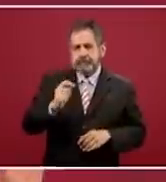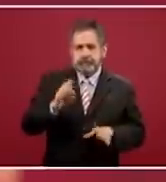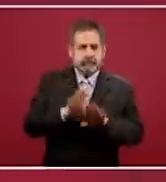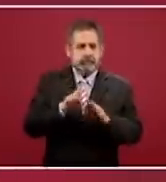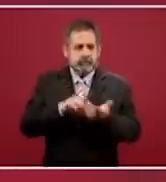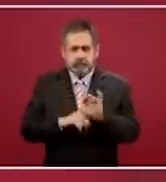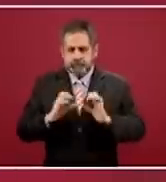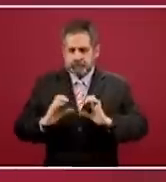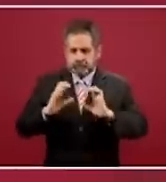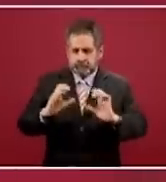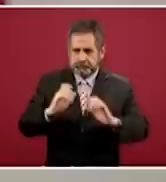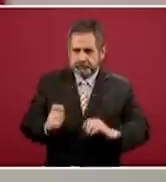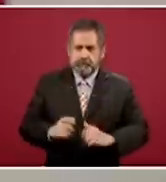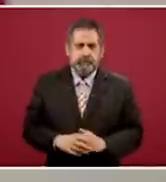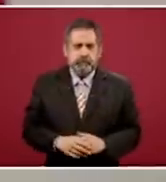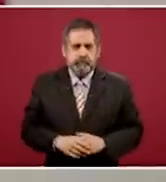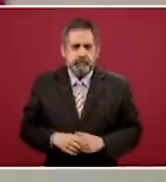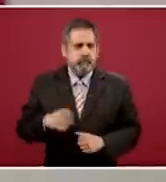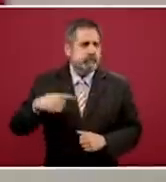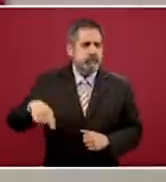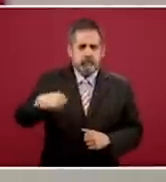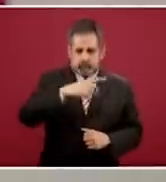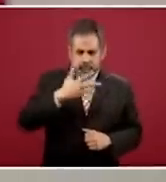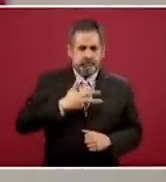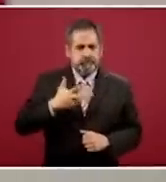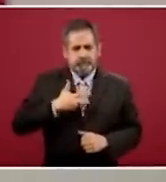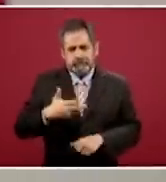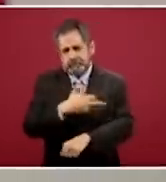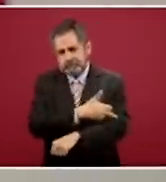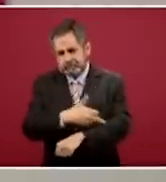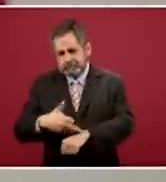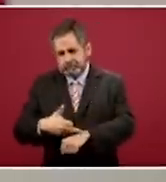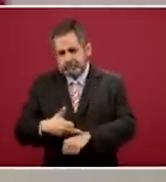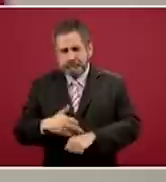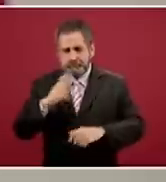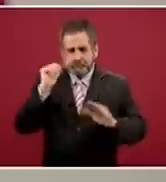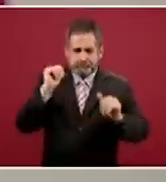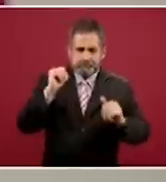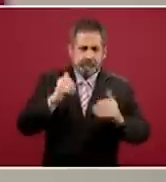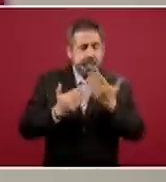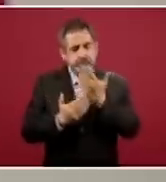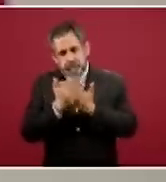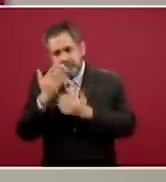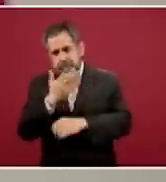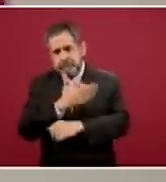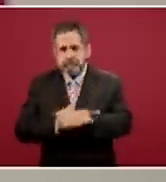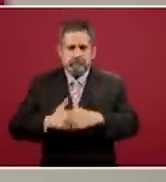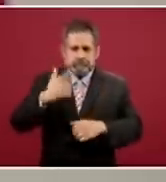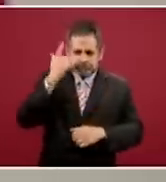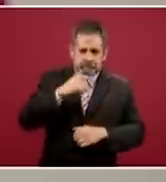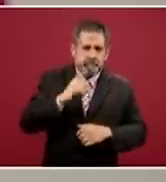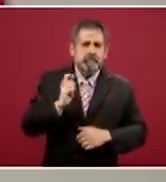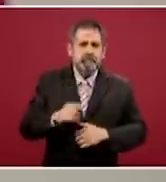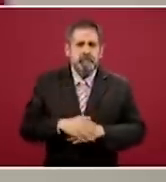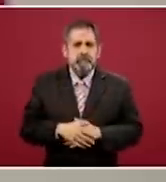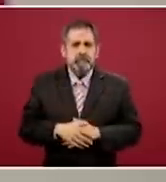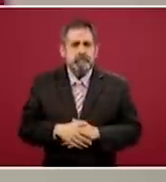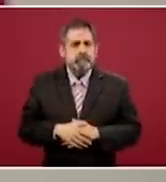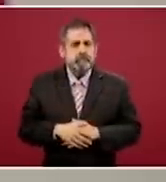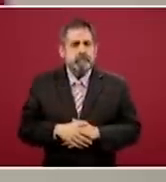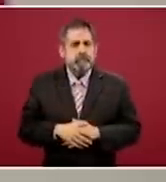de tener cuidado. Todos hemos tenido familiares que cuando nos despedimos en la mañana, en la tarde, en cualquier momento, le